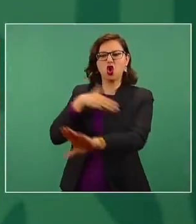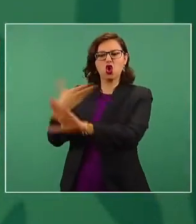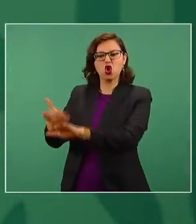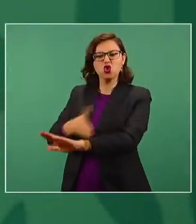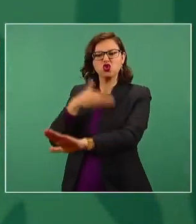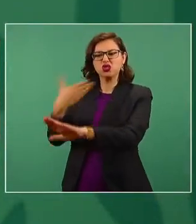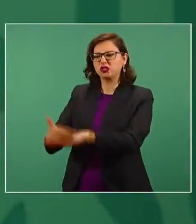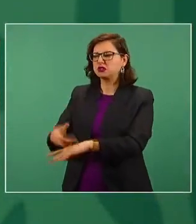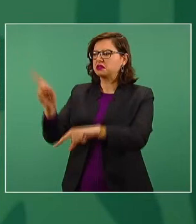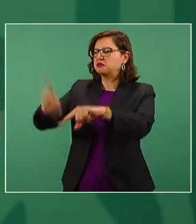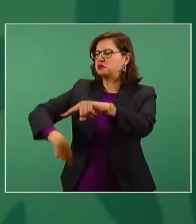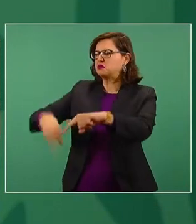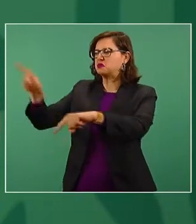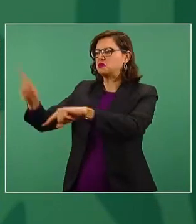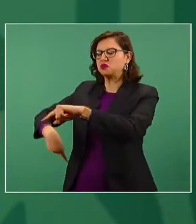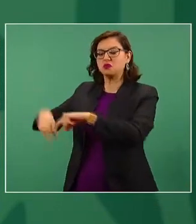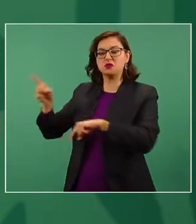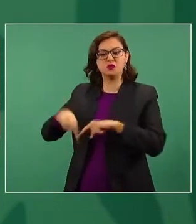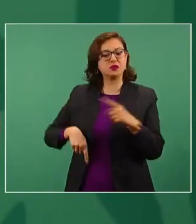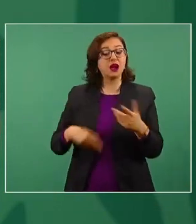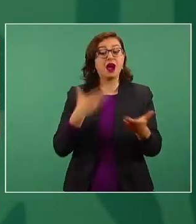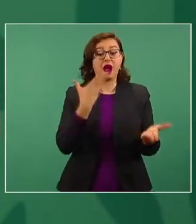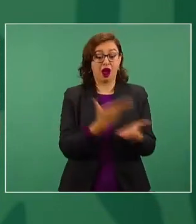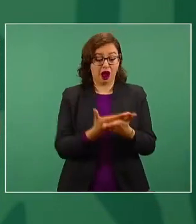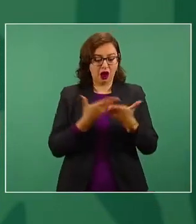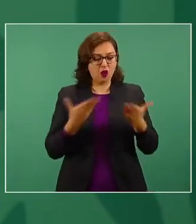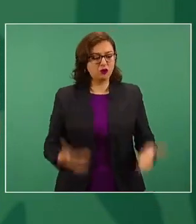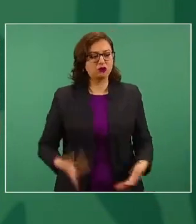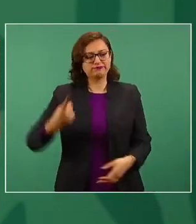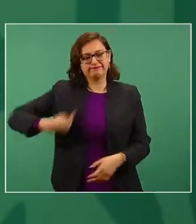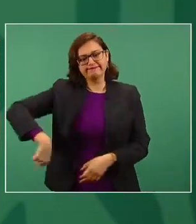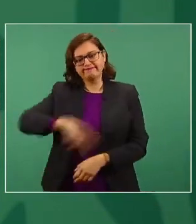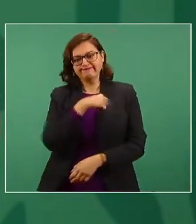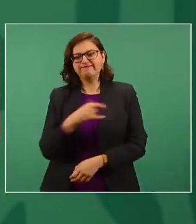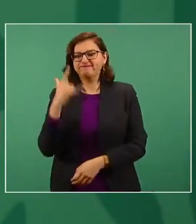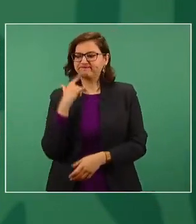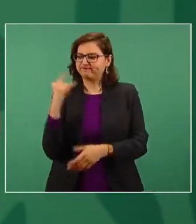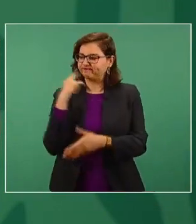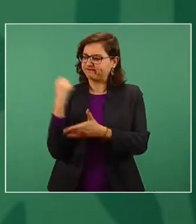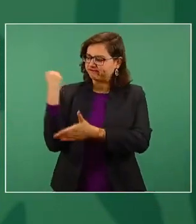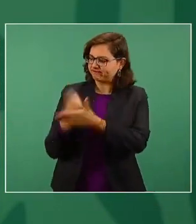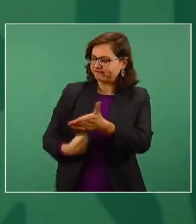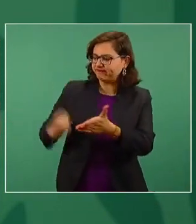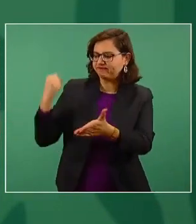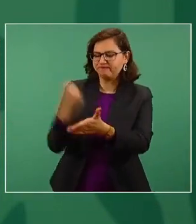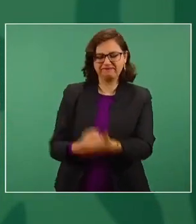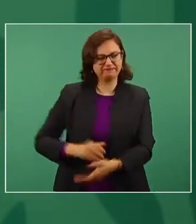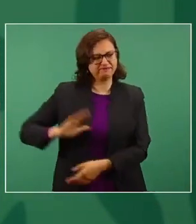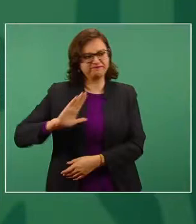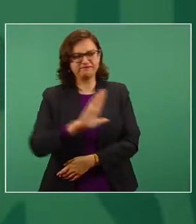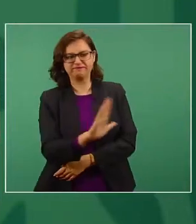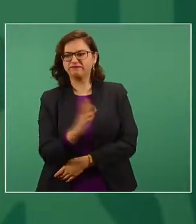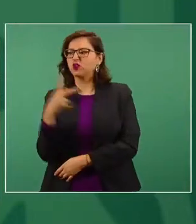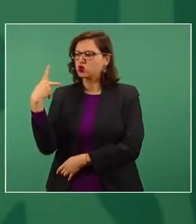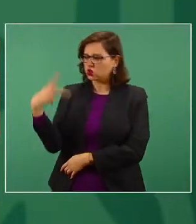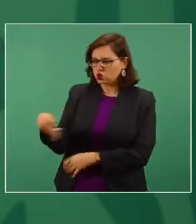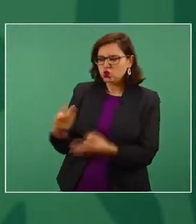las mexicanas como dueñas legítimas de sus tierras, impulsando la autonomía en el